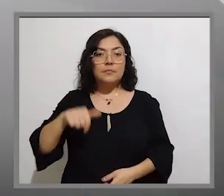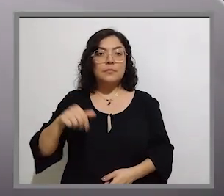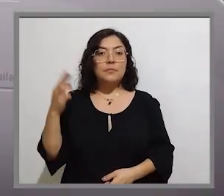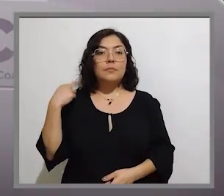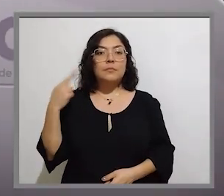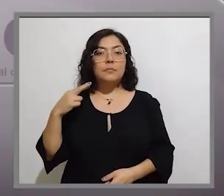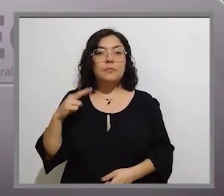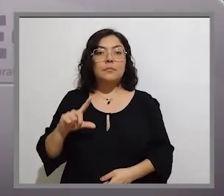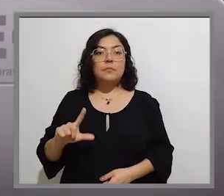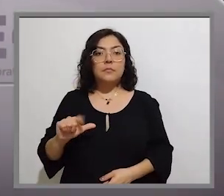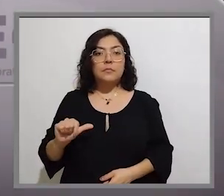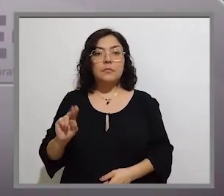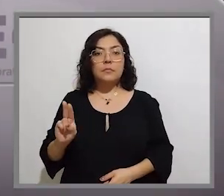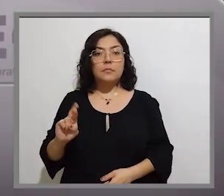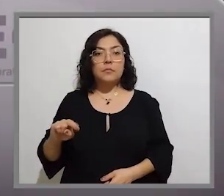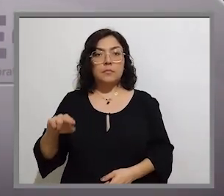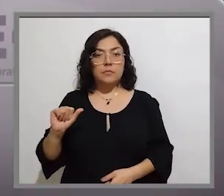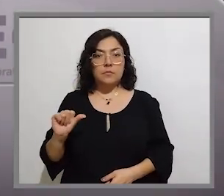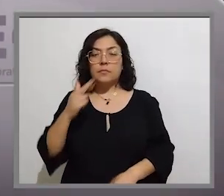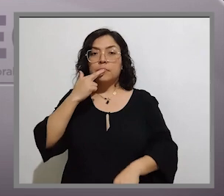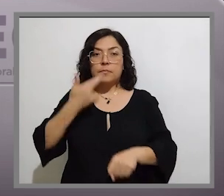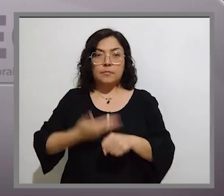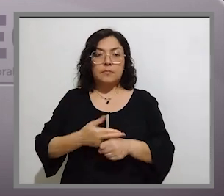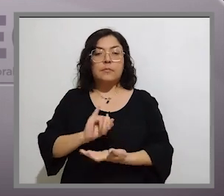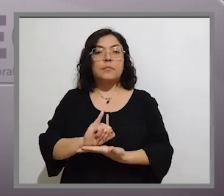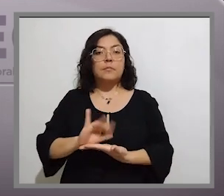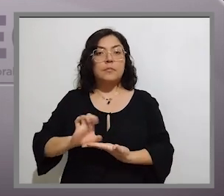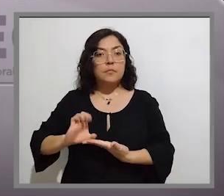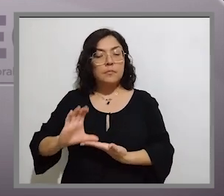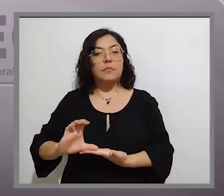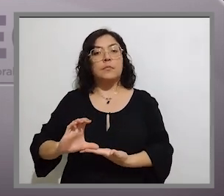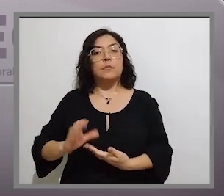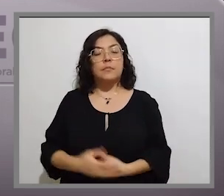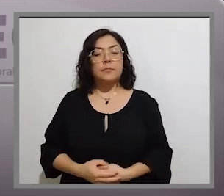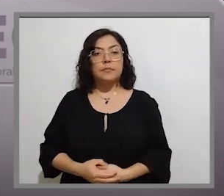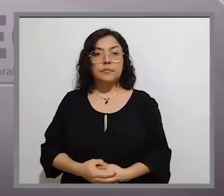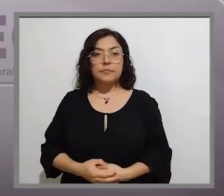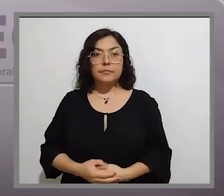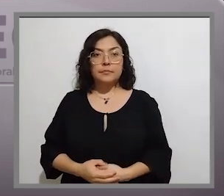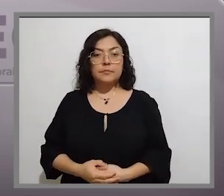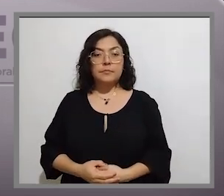por acompañarnos en una emisión más de La Urna, llevado hasta ustedes por